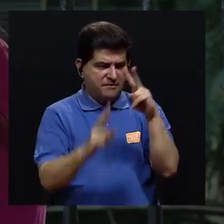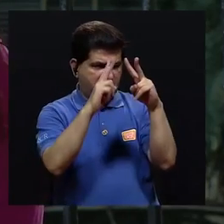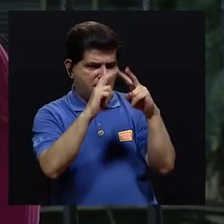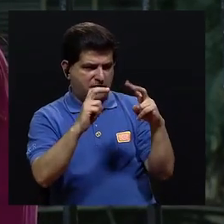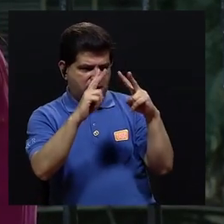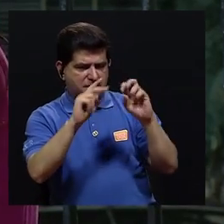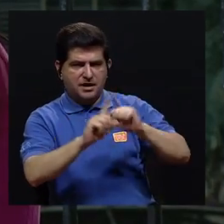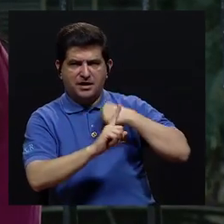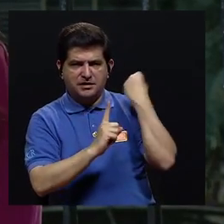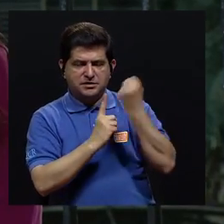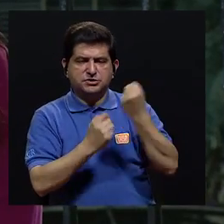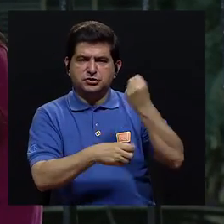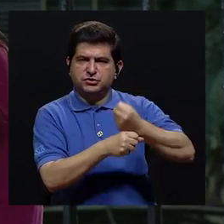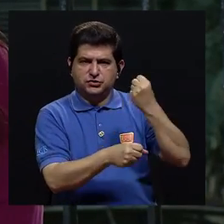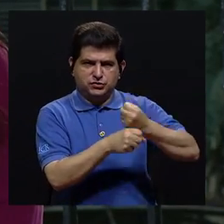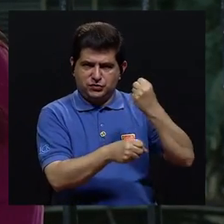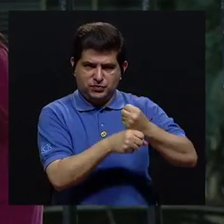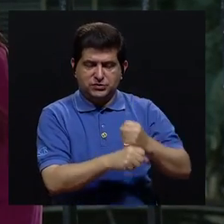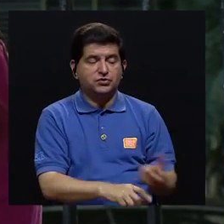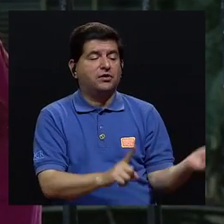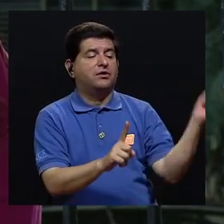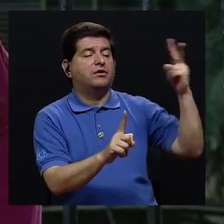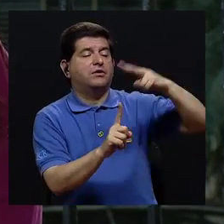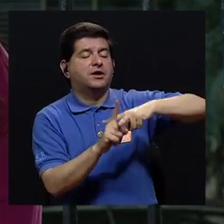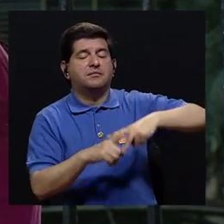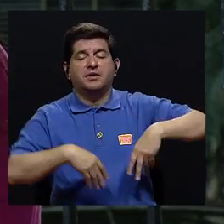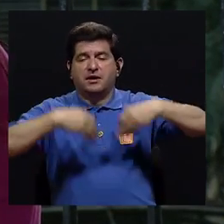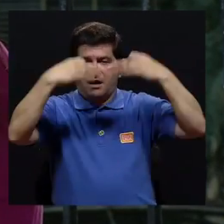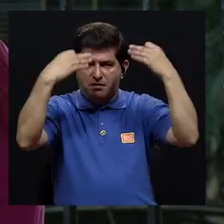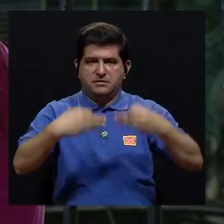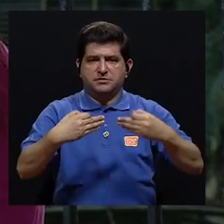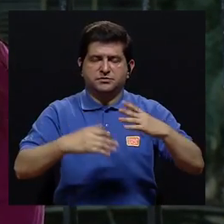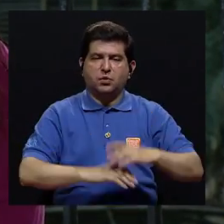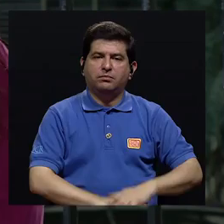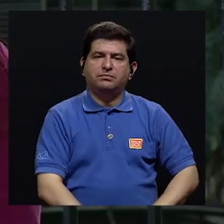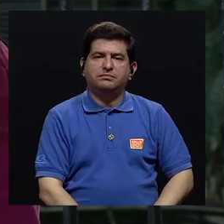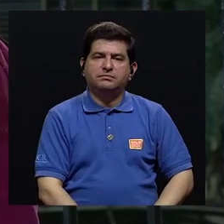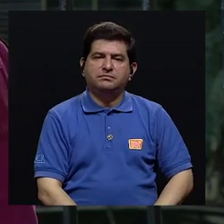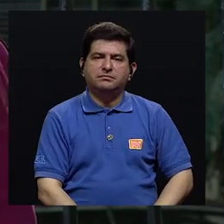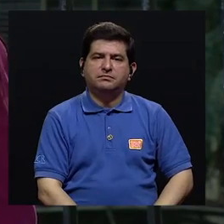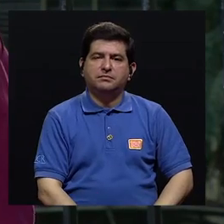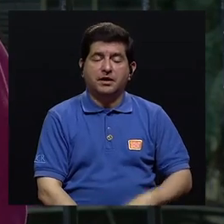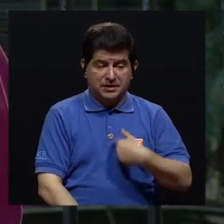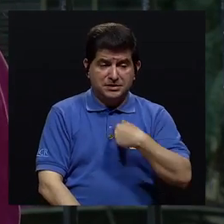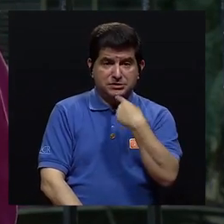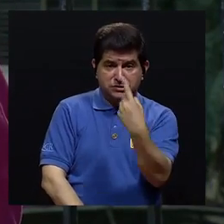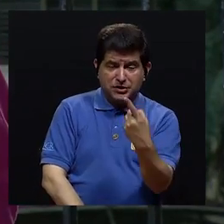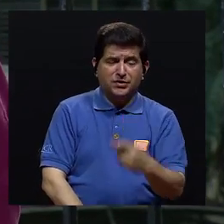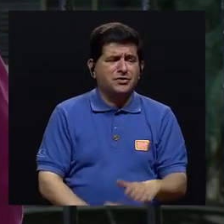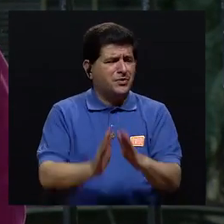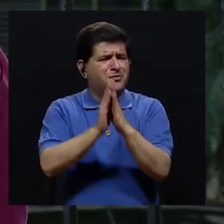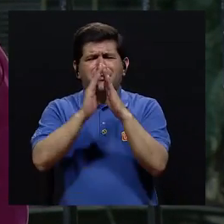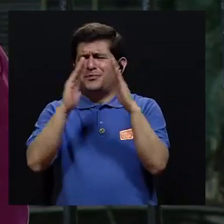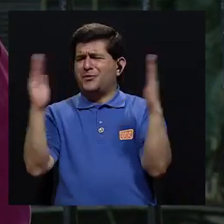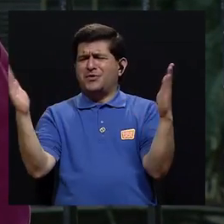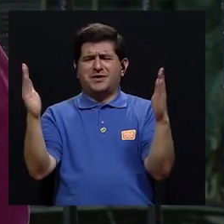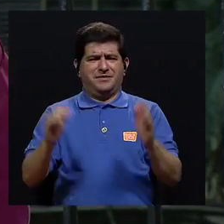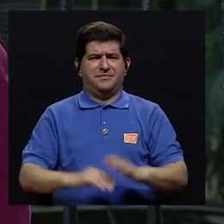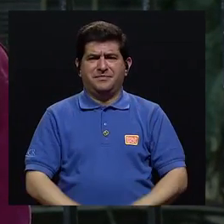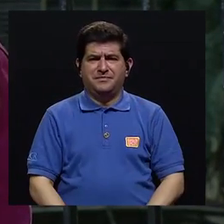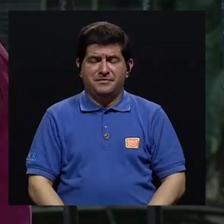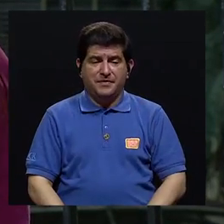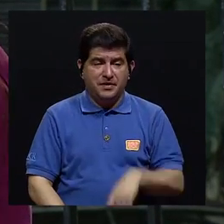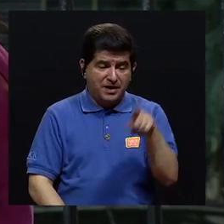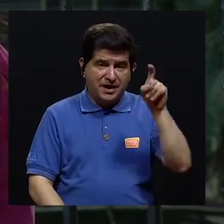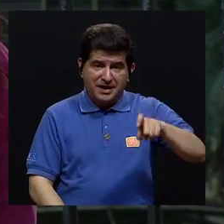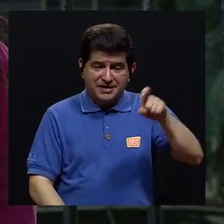haga un análisis de las condiciones de trabajo y aplique las medidas que correspondan. Como así te lo digo, es tan amplio y tan